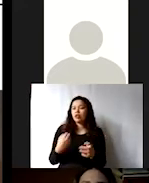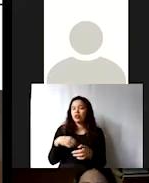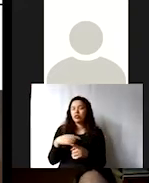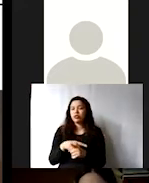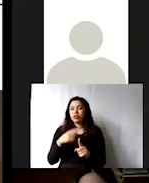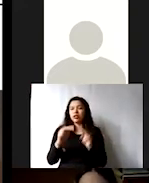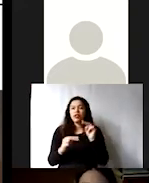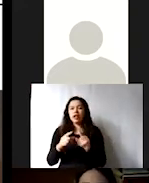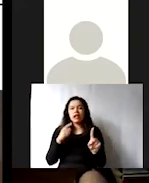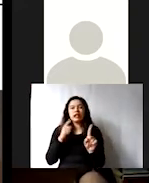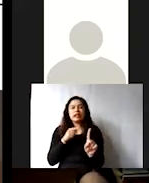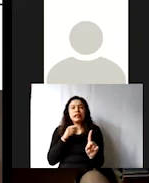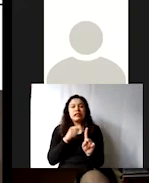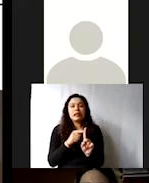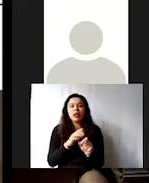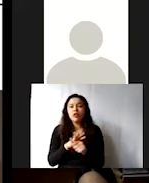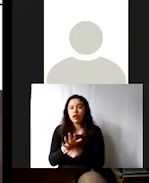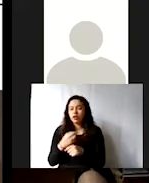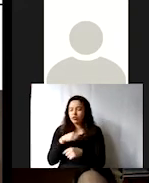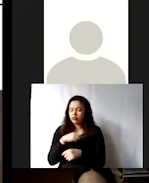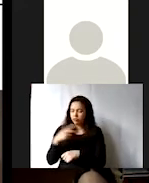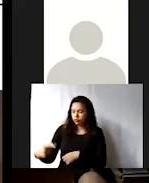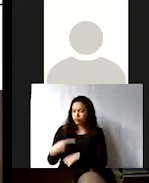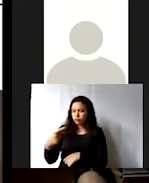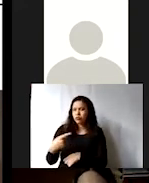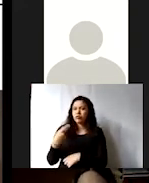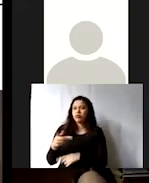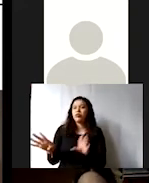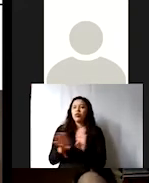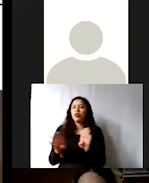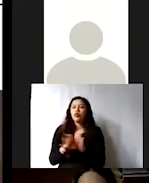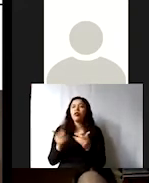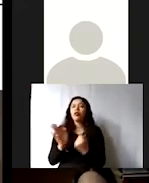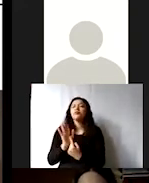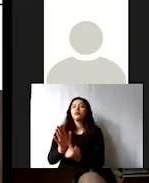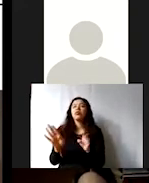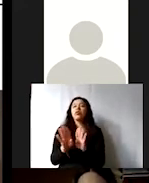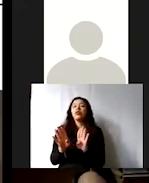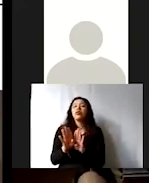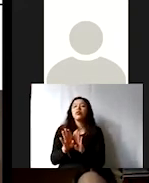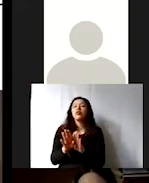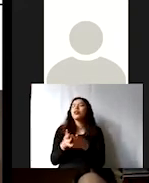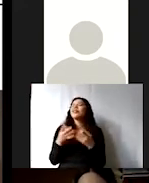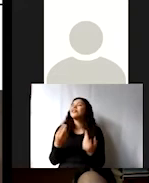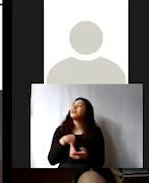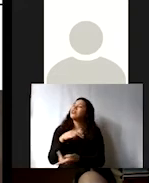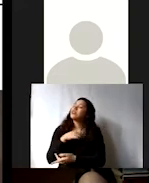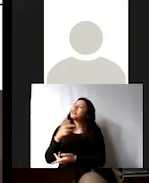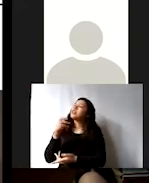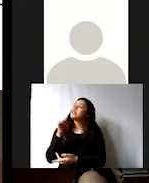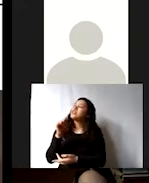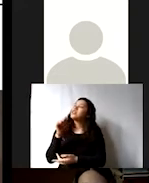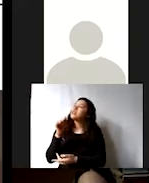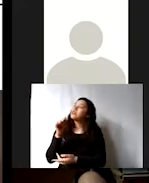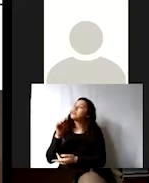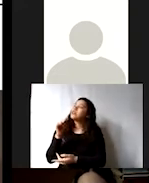impactamos. Pero si nos preguntas cómo es el impacto y cómo lo puedes mostrar, todavía no lo logramos